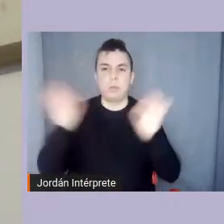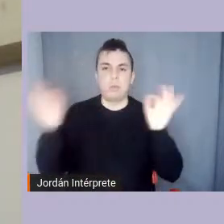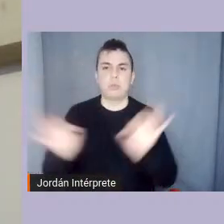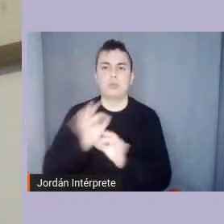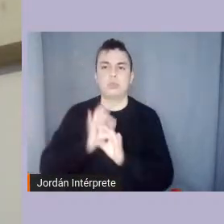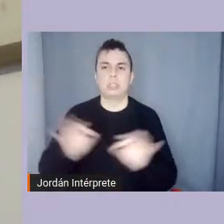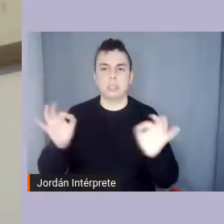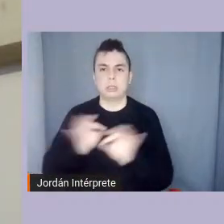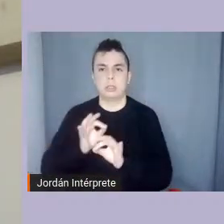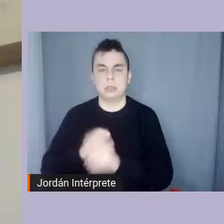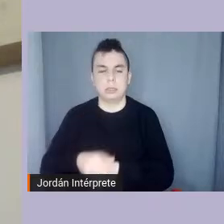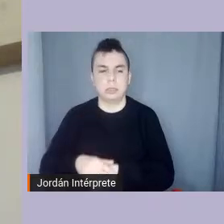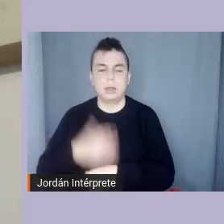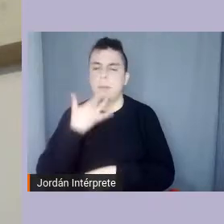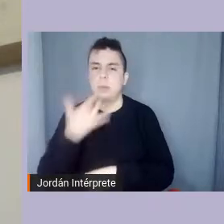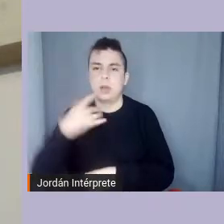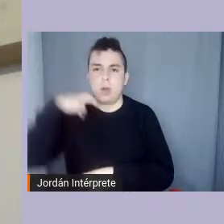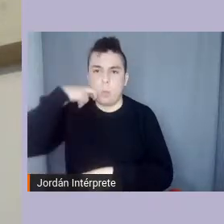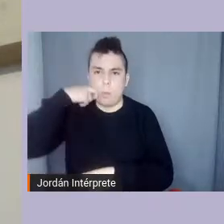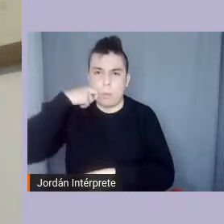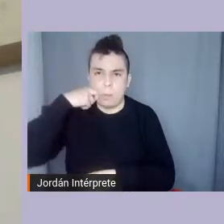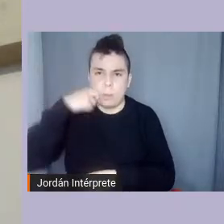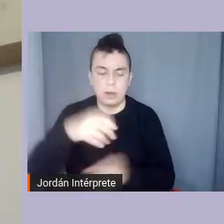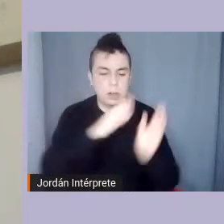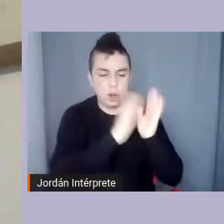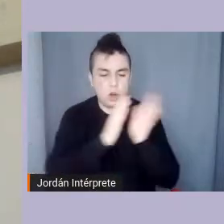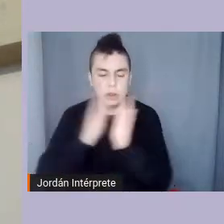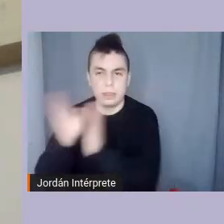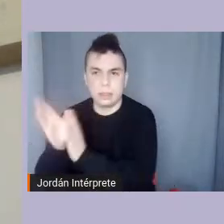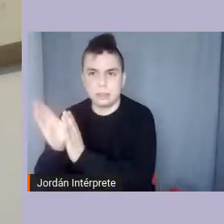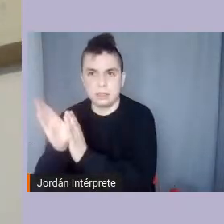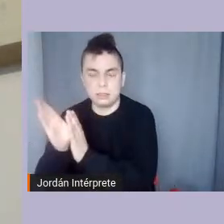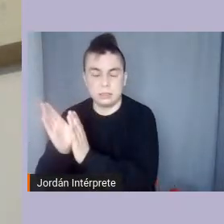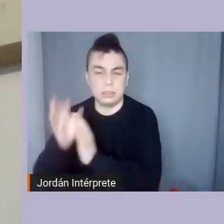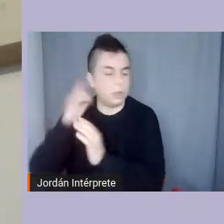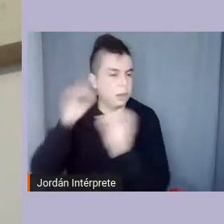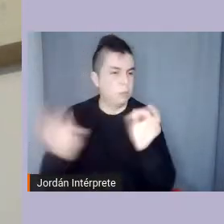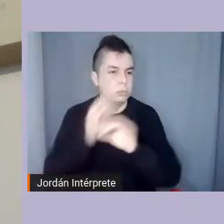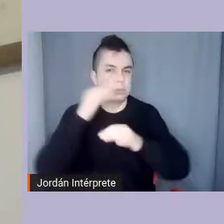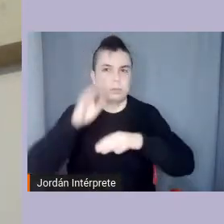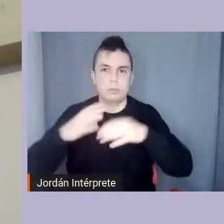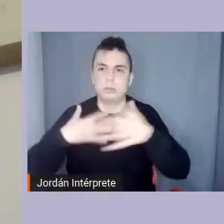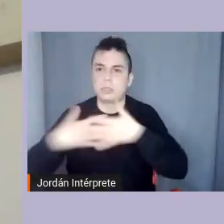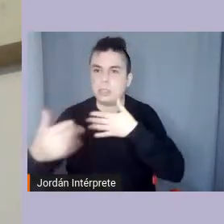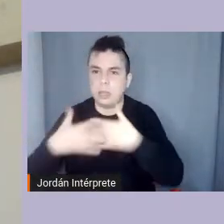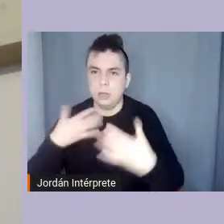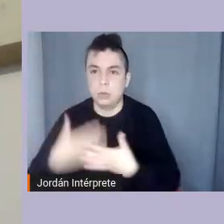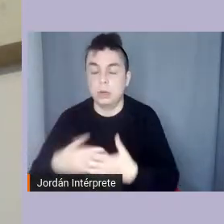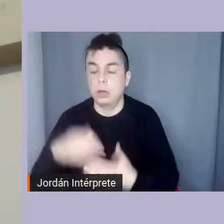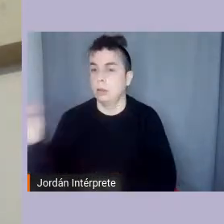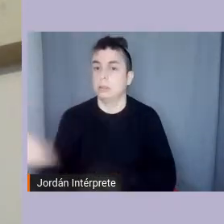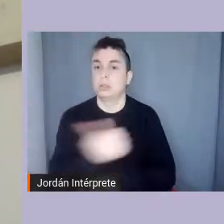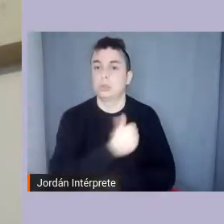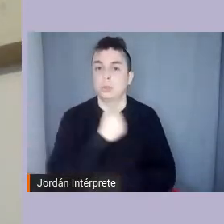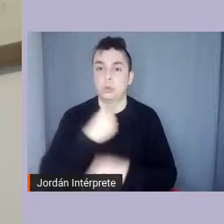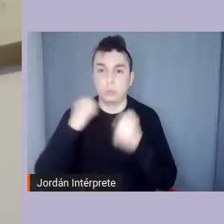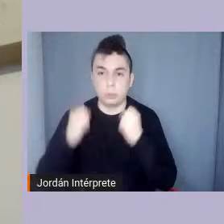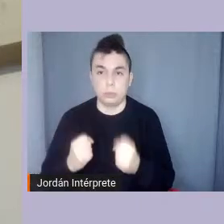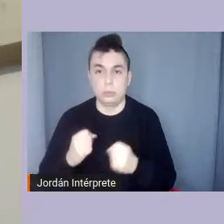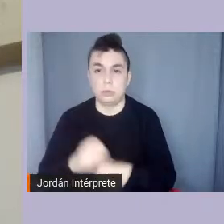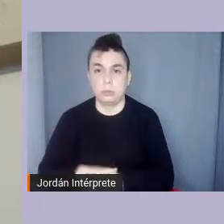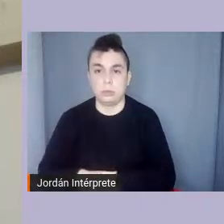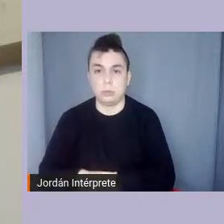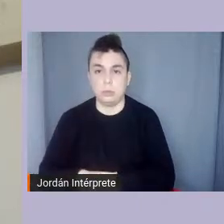El ser humano organiza los sonidos sana y naturalmente. Todos podemos, y mi postura,